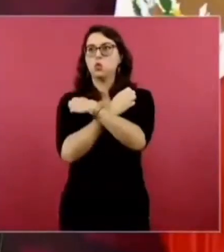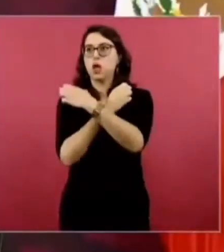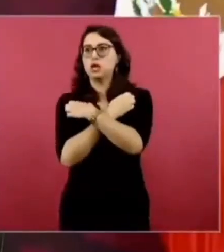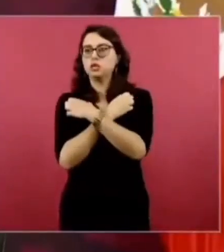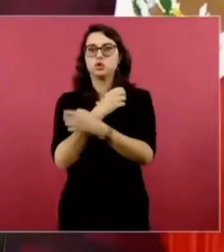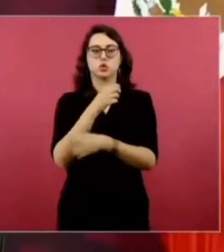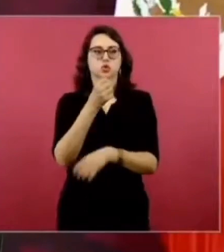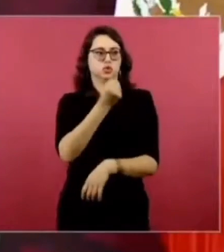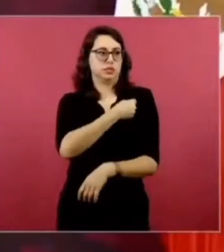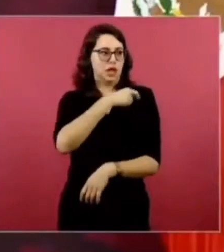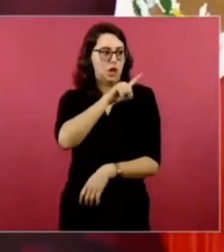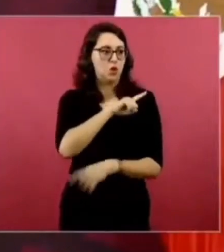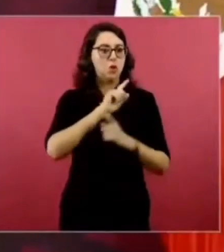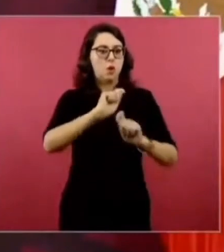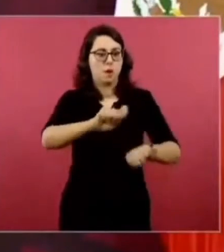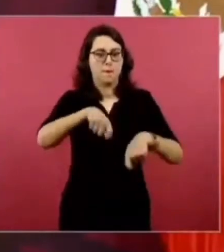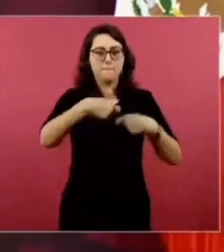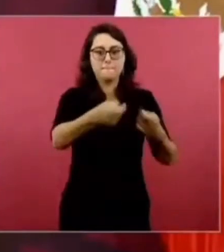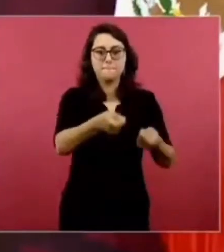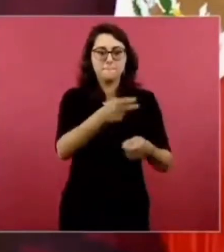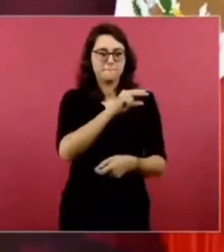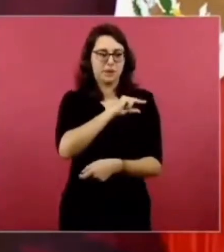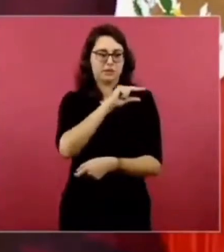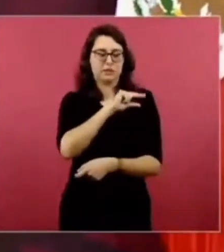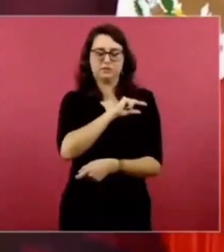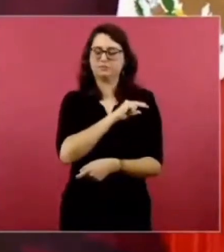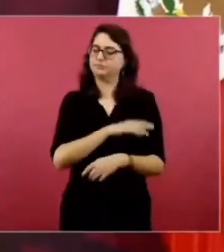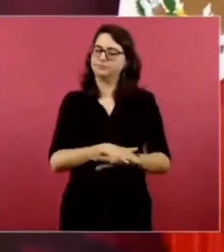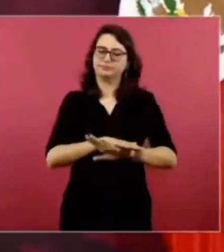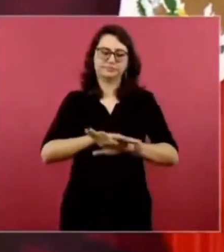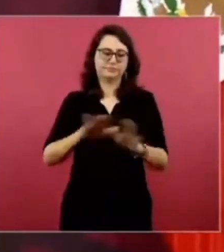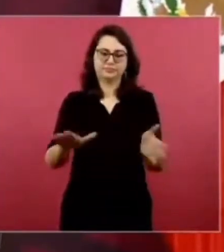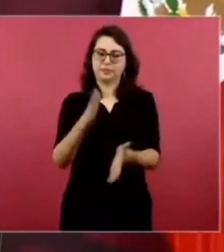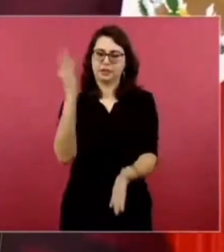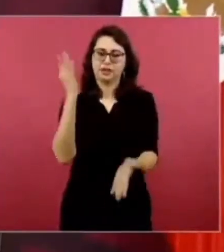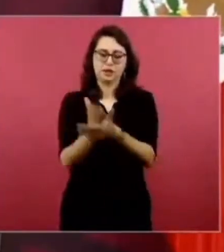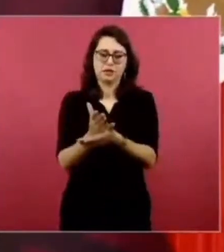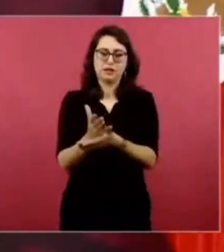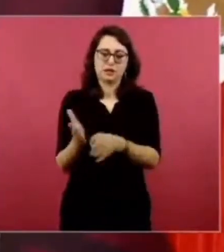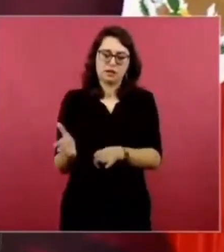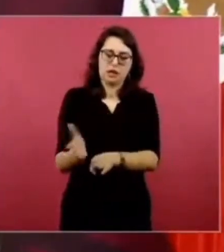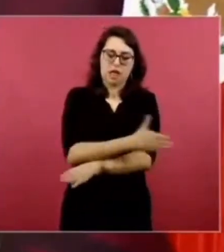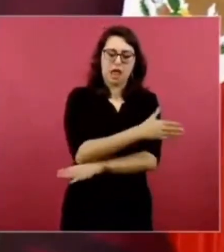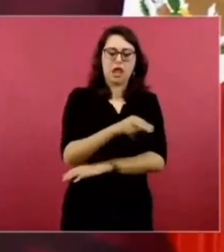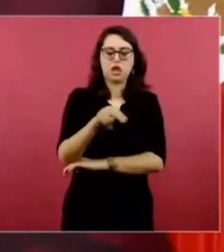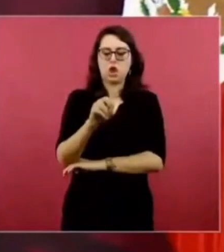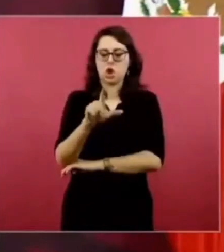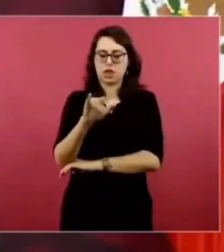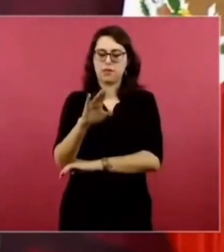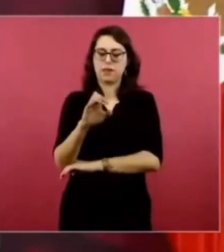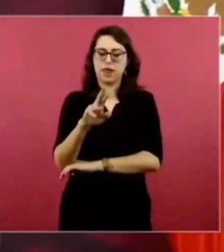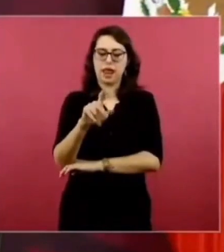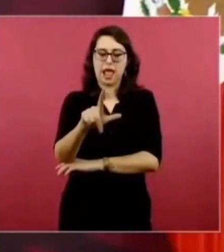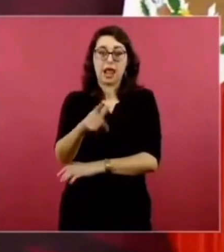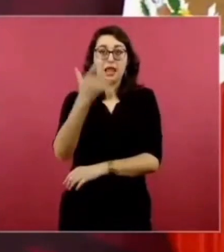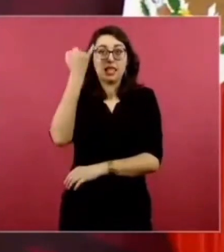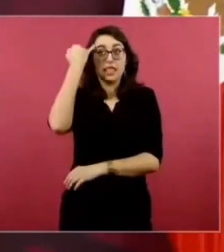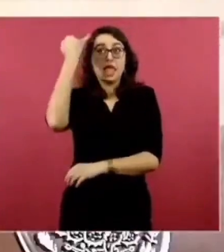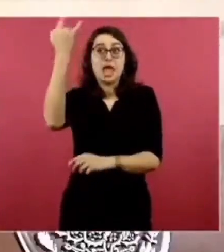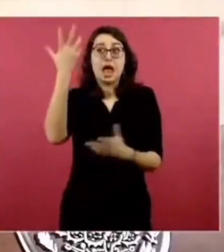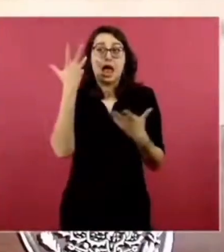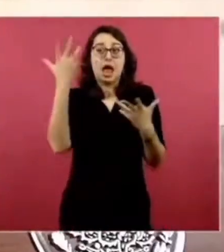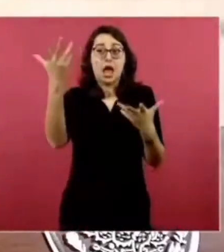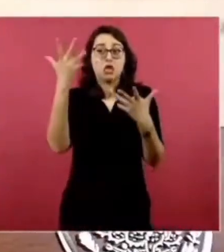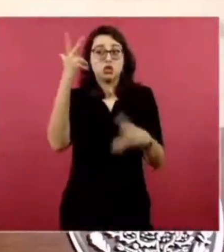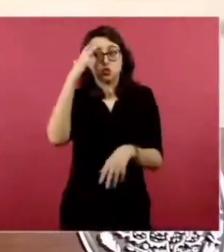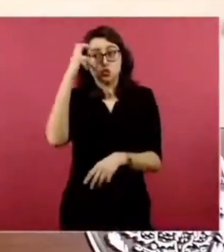la salud, que es parte del modelo neoliberal corrupto, que está